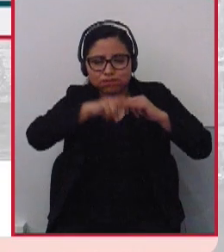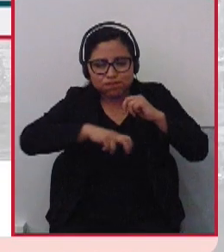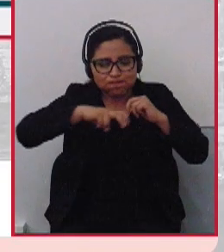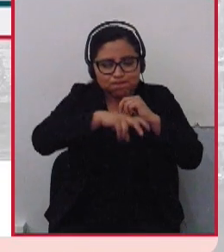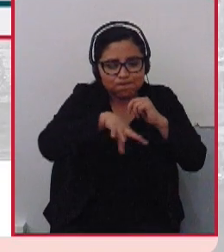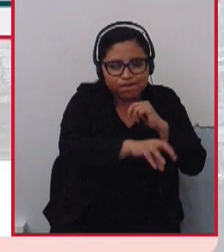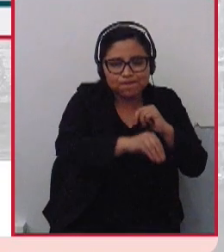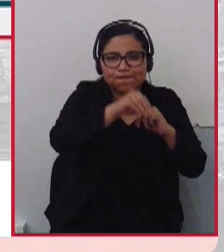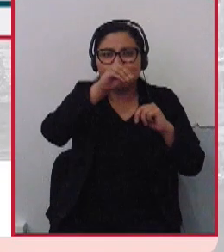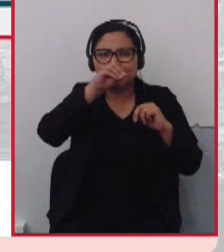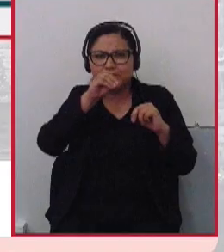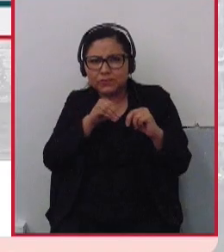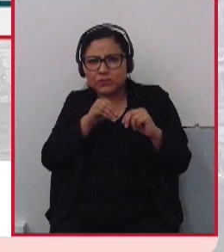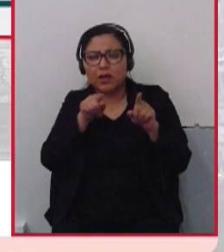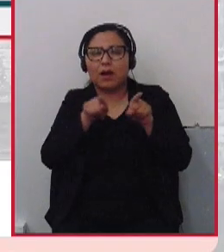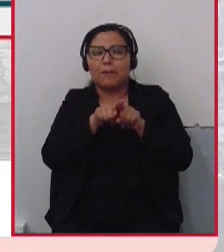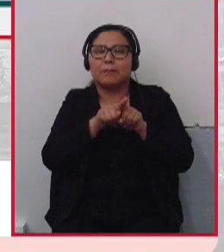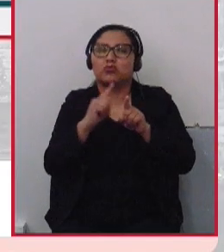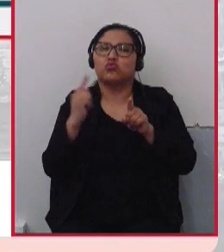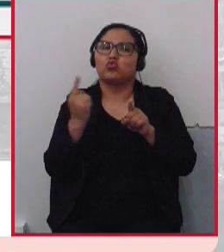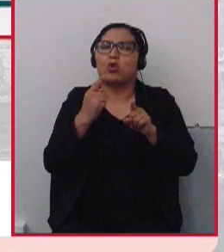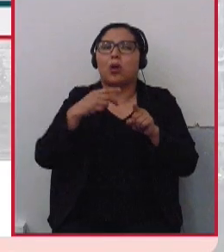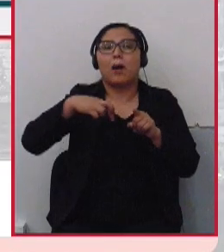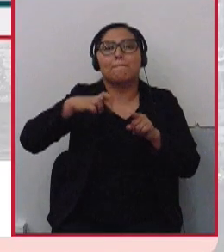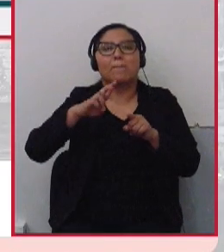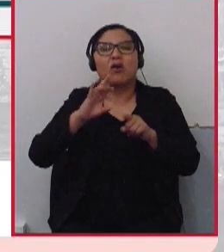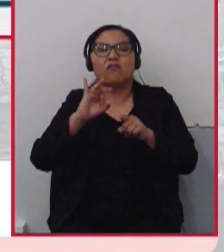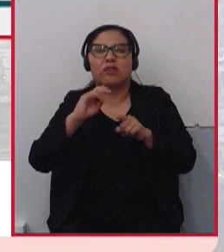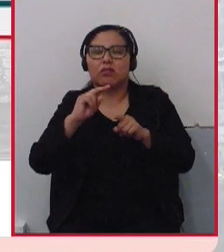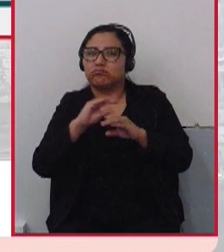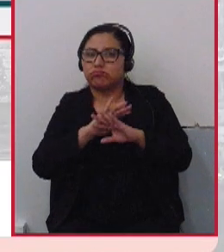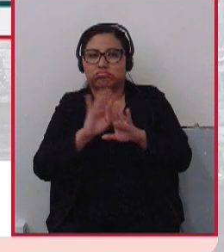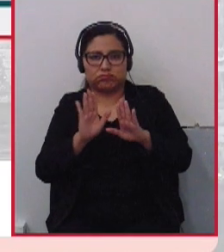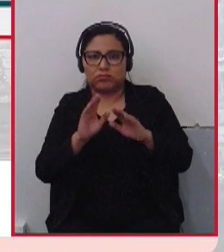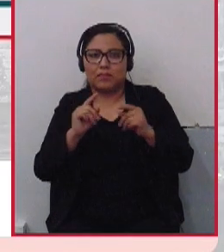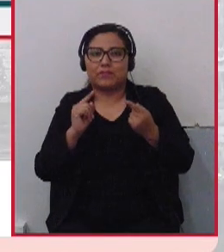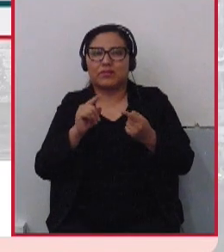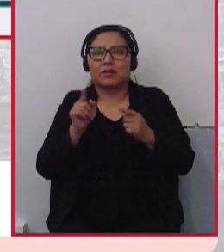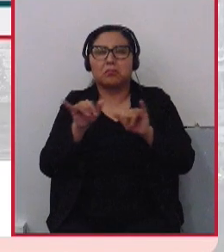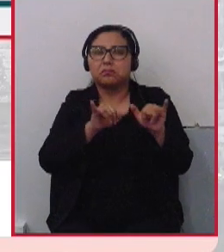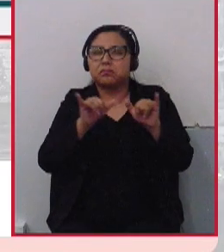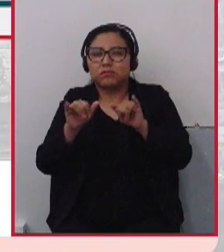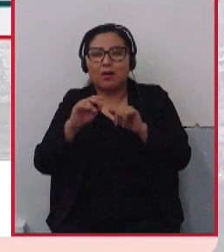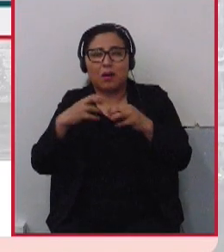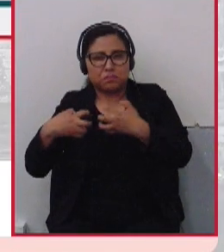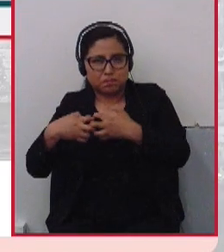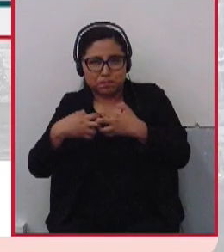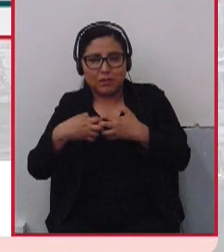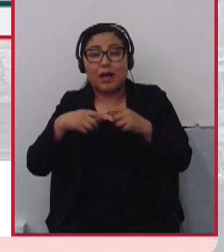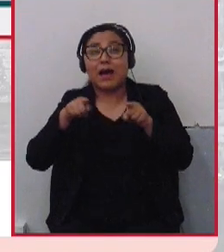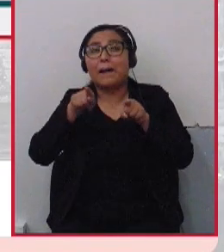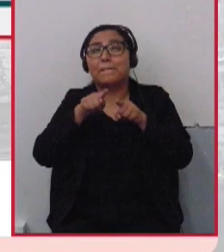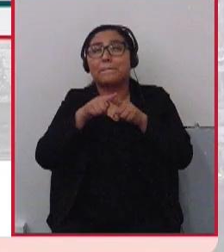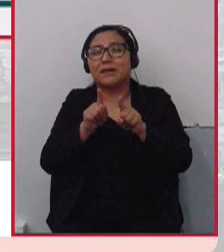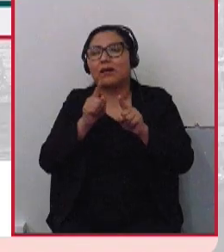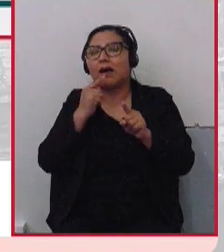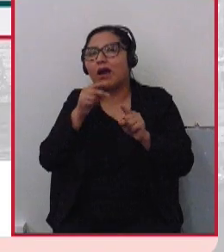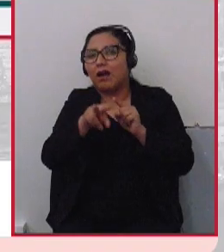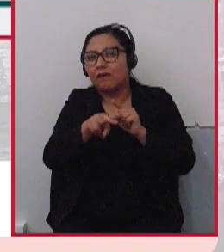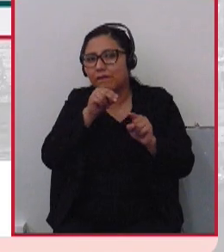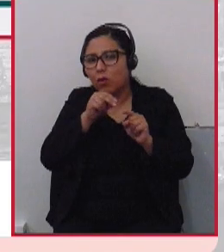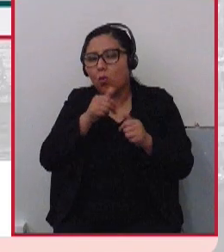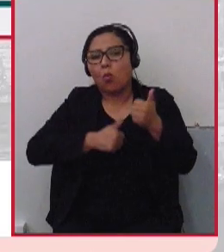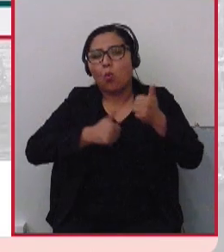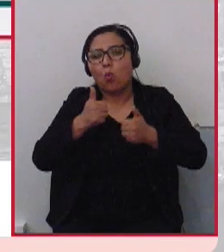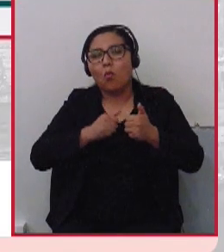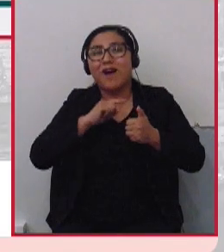no operamos, a excepción en pórfidos, se operan en tipo blending, ¿no? Y hay que ver cuál de las dos